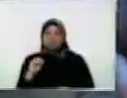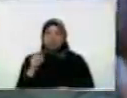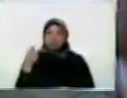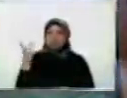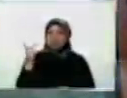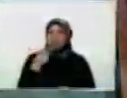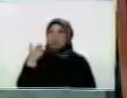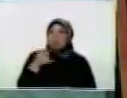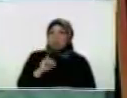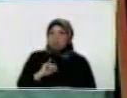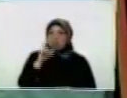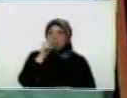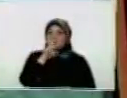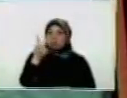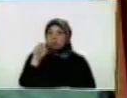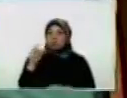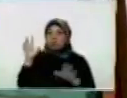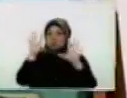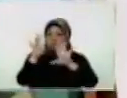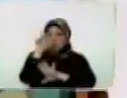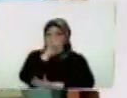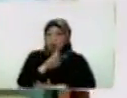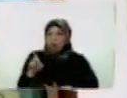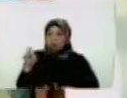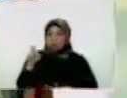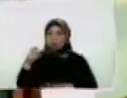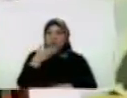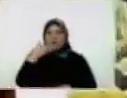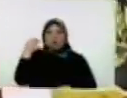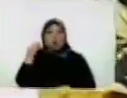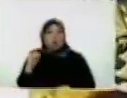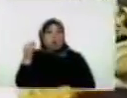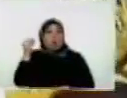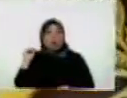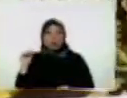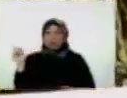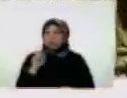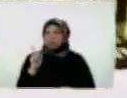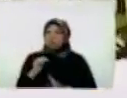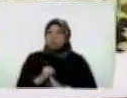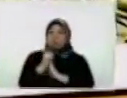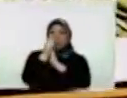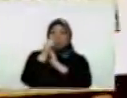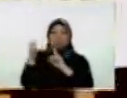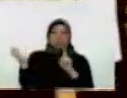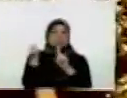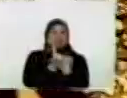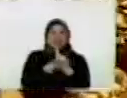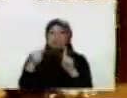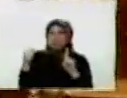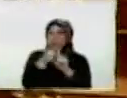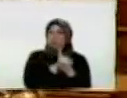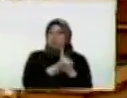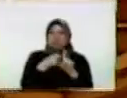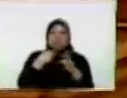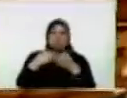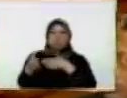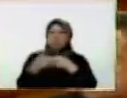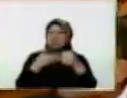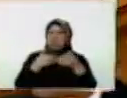tenía 29 años, y los jóvenes no tienen límites, no tienen barreras, no tienen